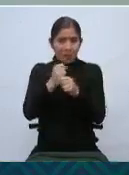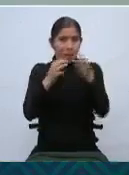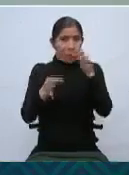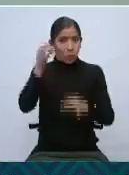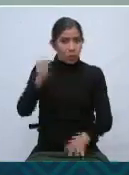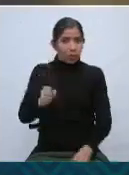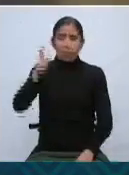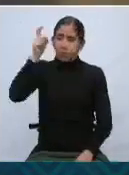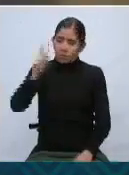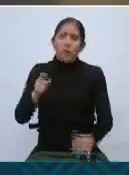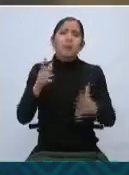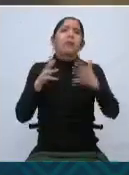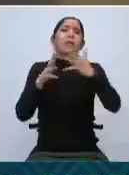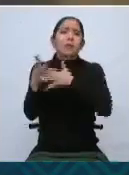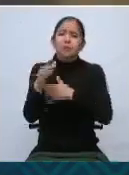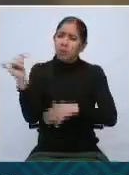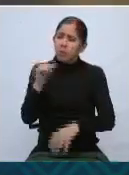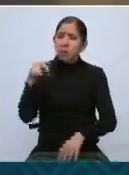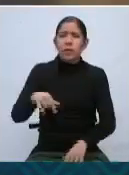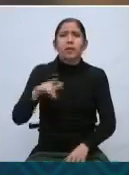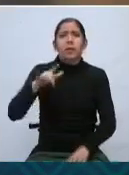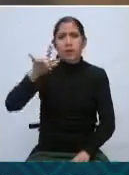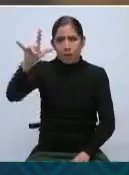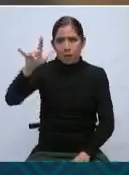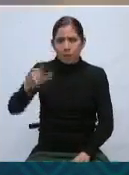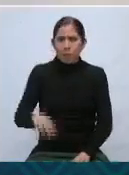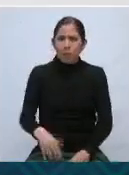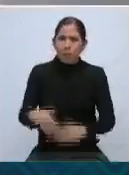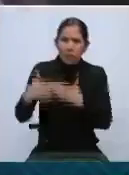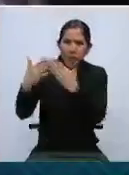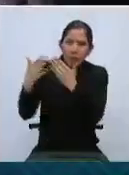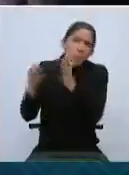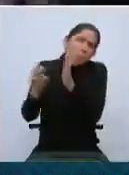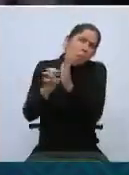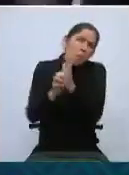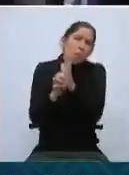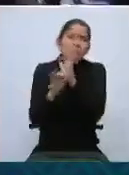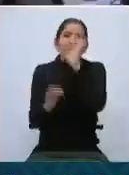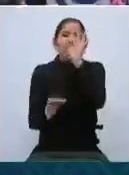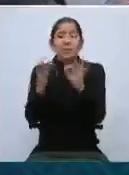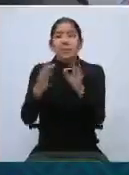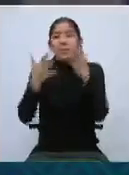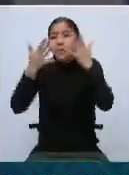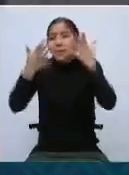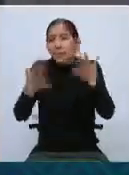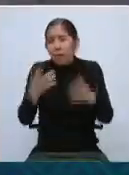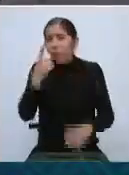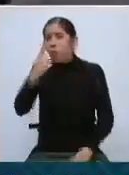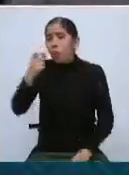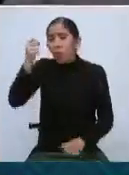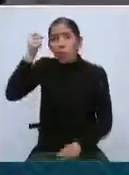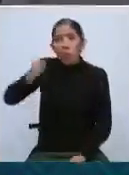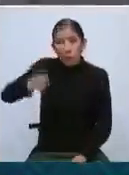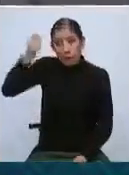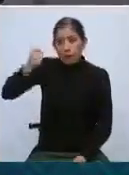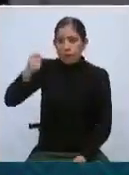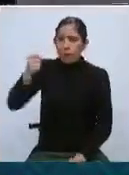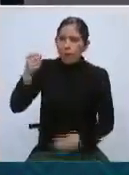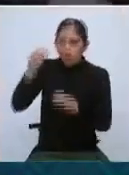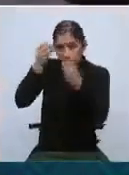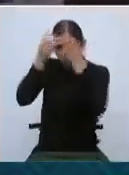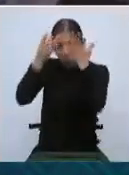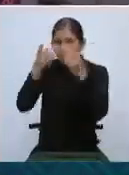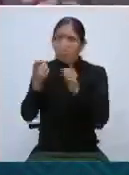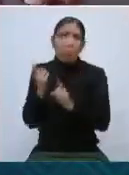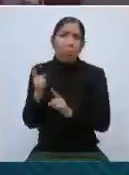más transparente. En caso hay un juez que incumple el tema de los procedimientos, hay retardación, el Consejo